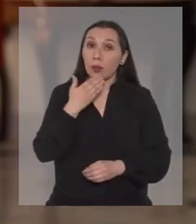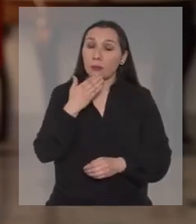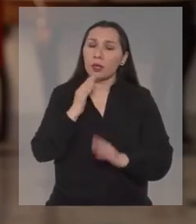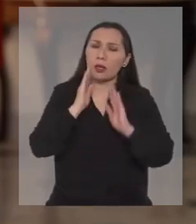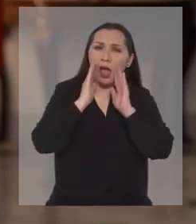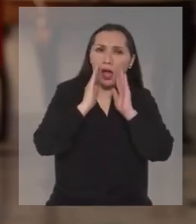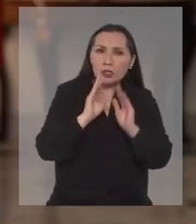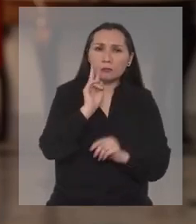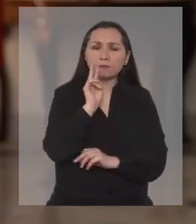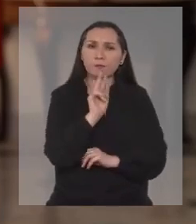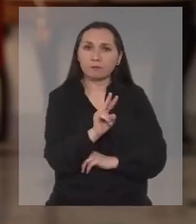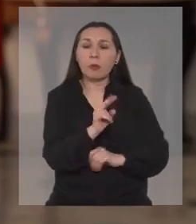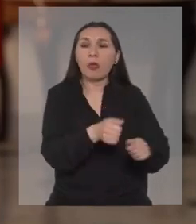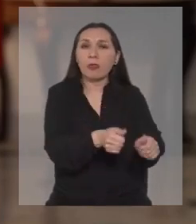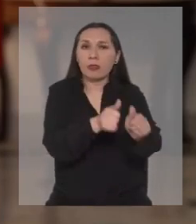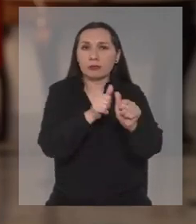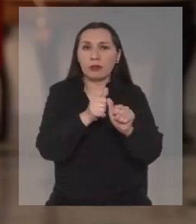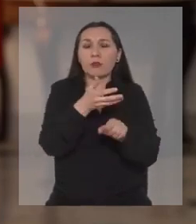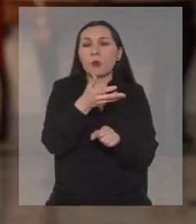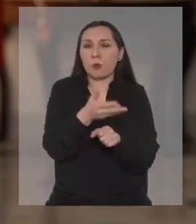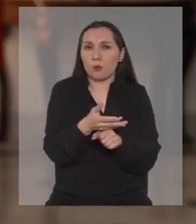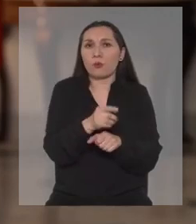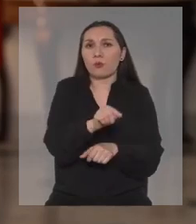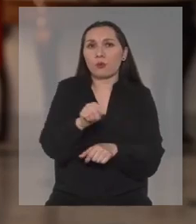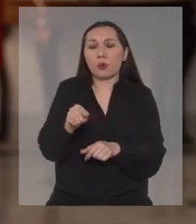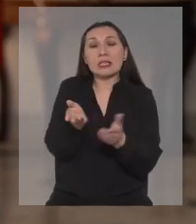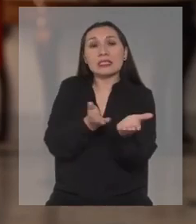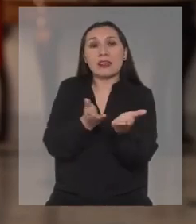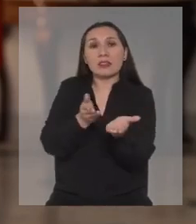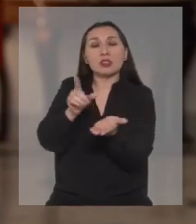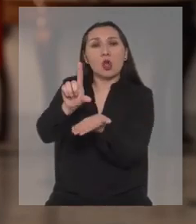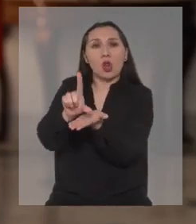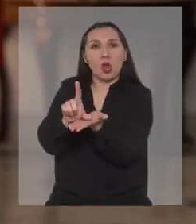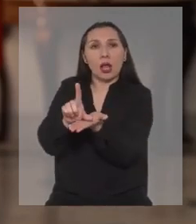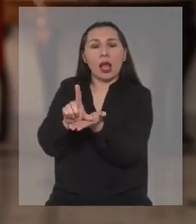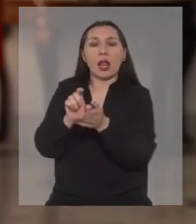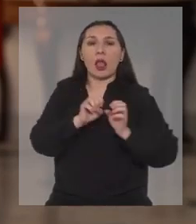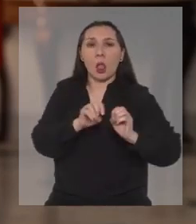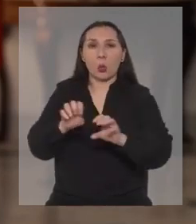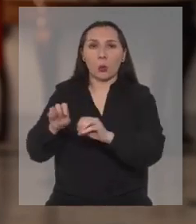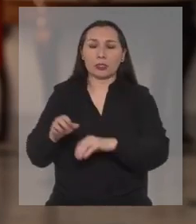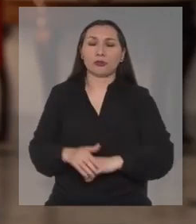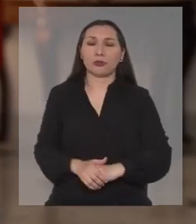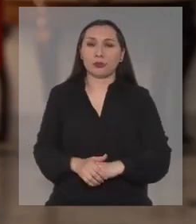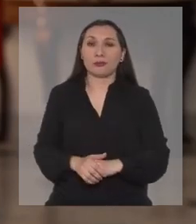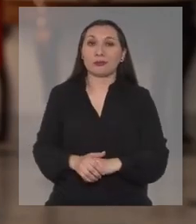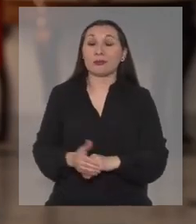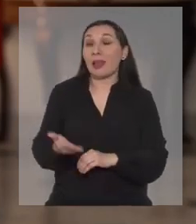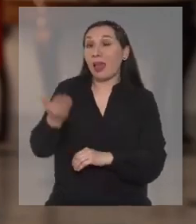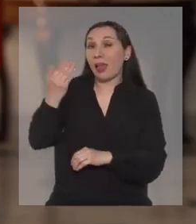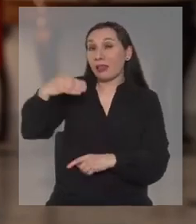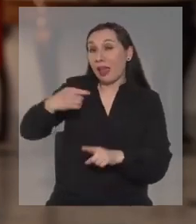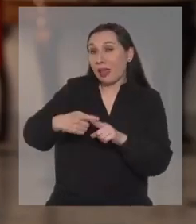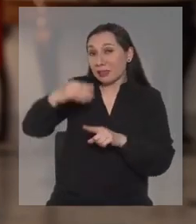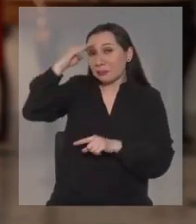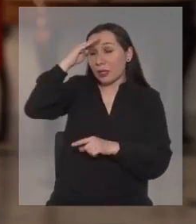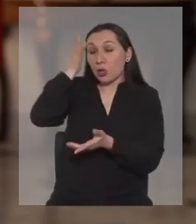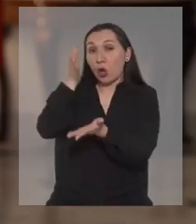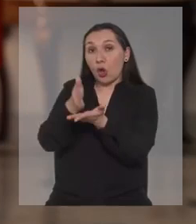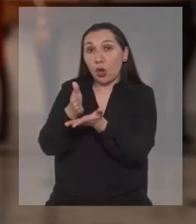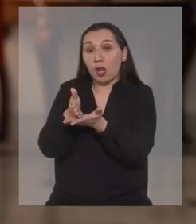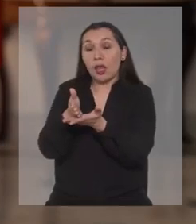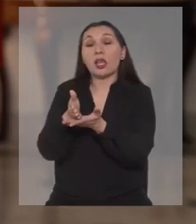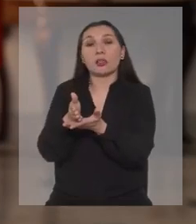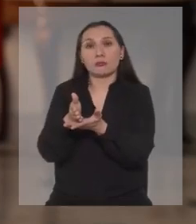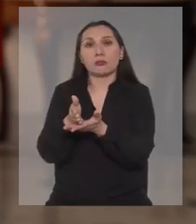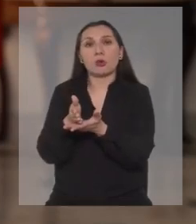también hemos puesto atención a los desafíos que enfrentan los servicios locales de educación a raíz de la experiencia de los colegios